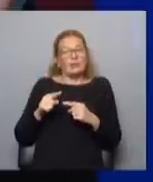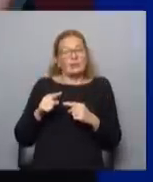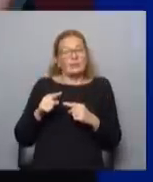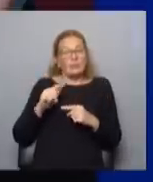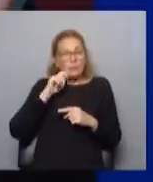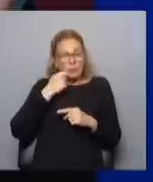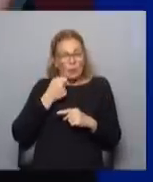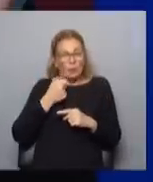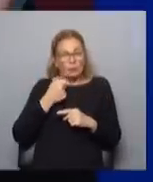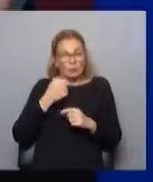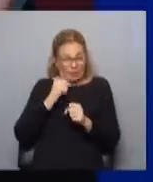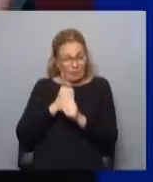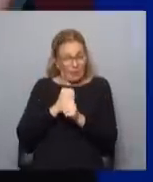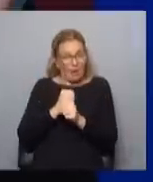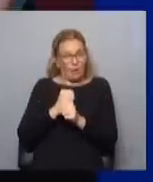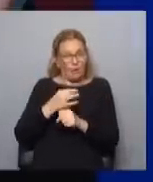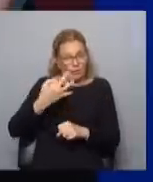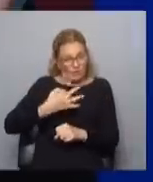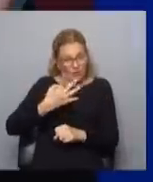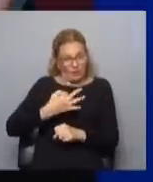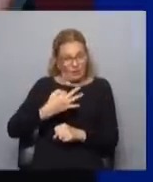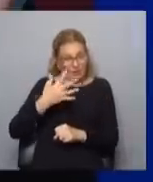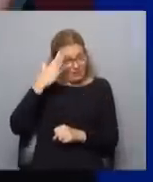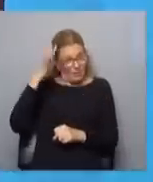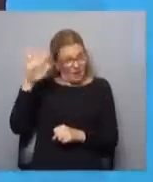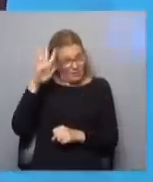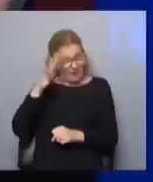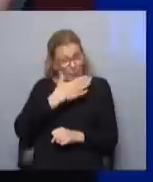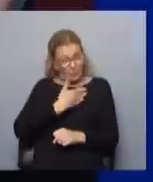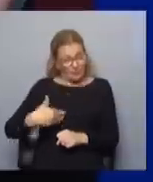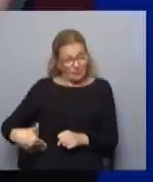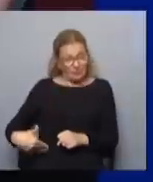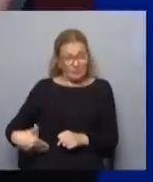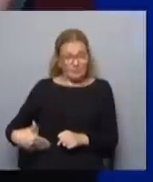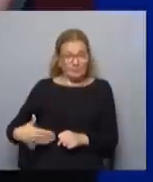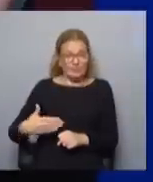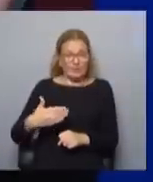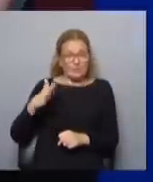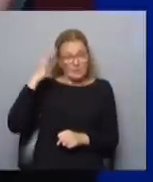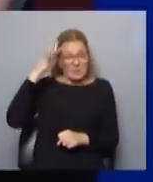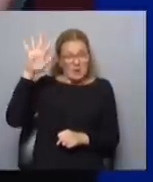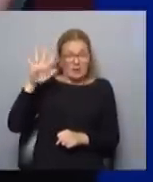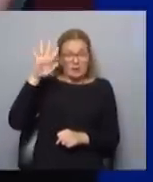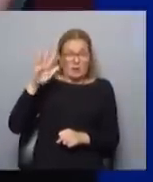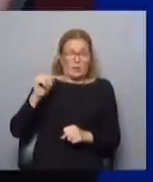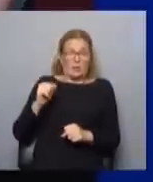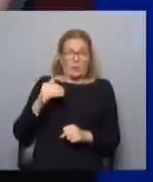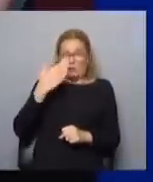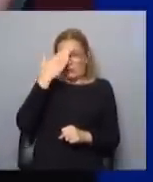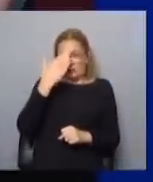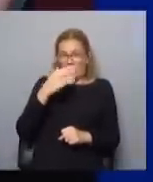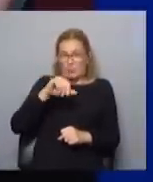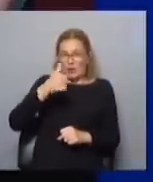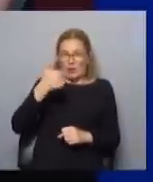me gusta esto de la gestión de verdad y se imagina como presidente me imagino un frente amplio